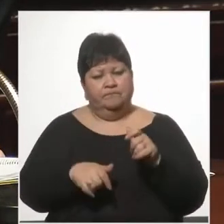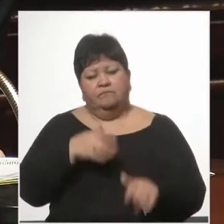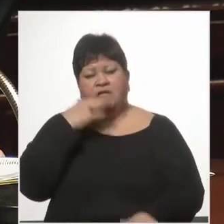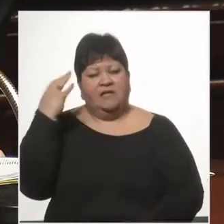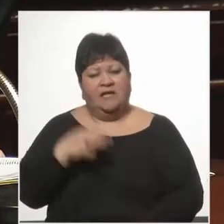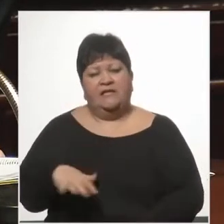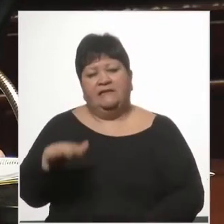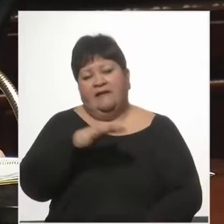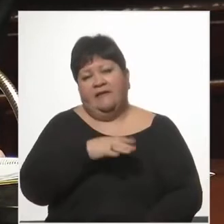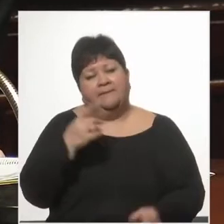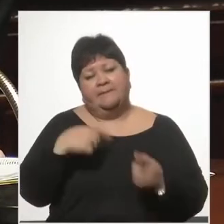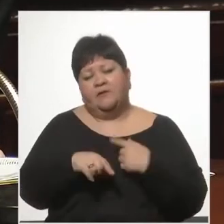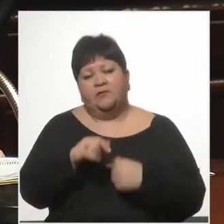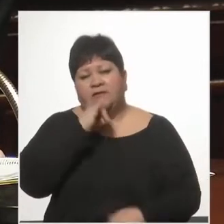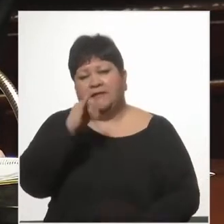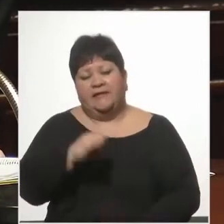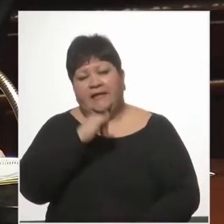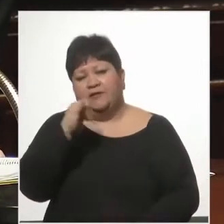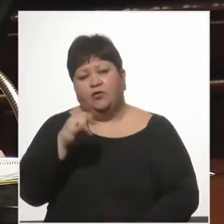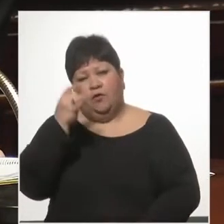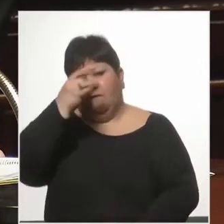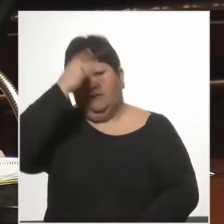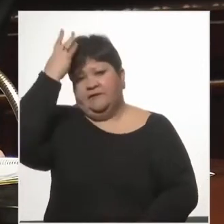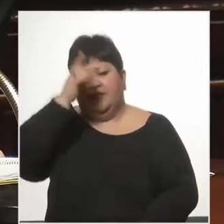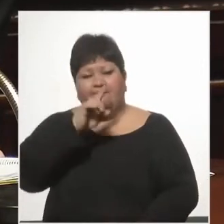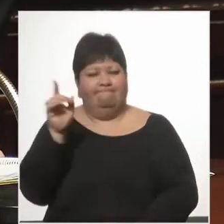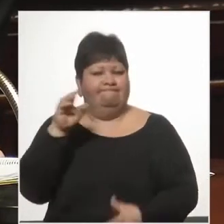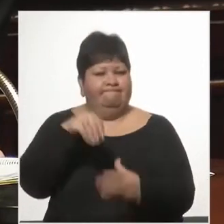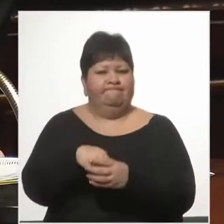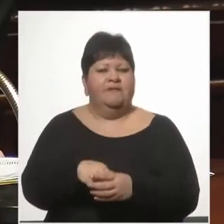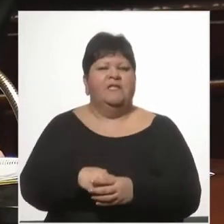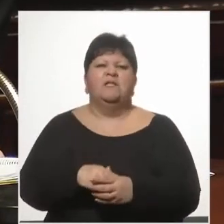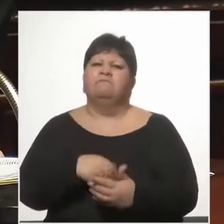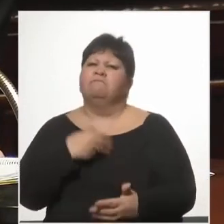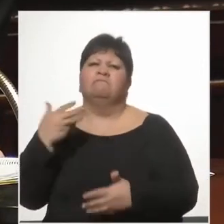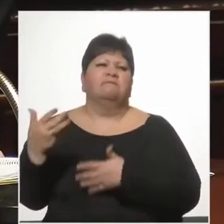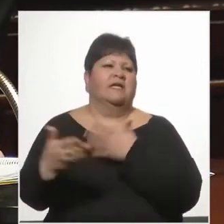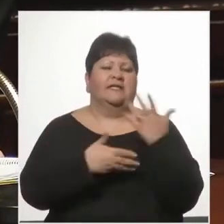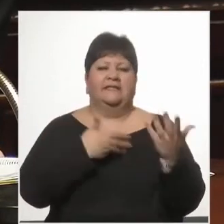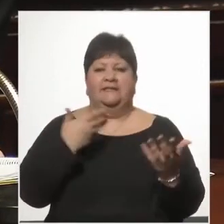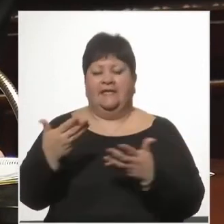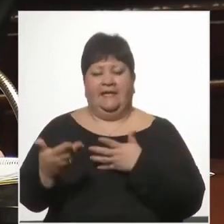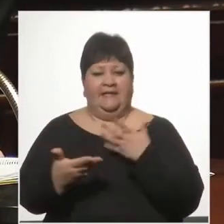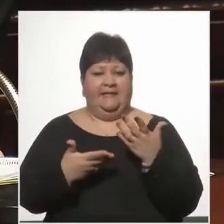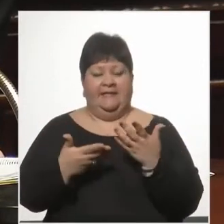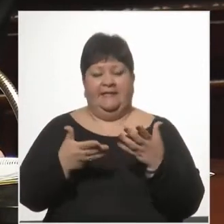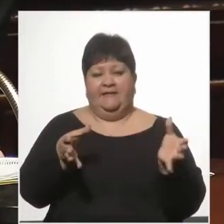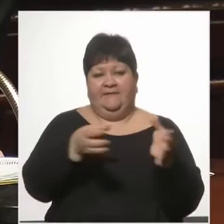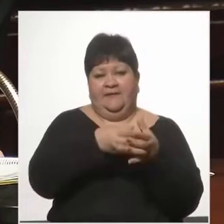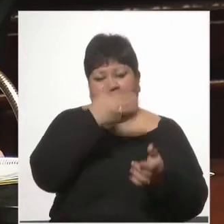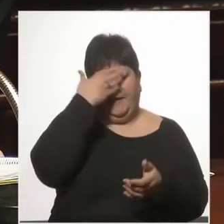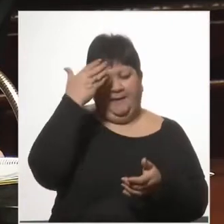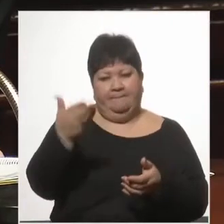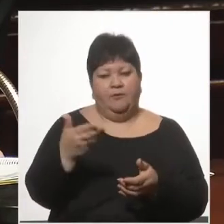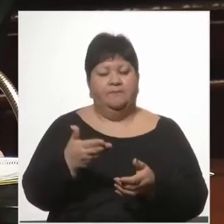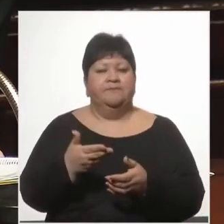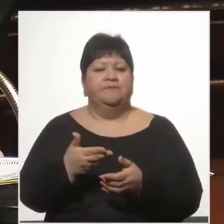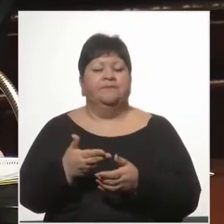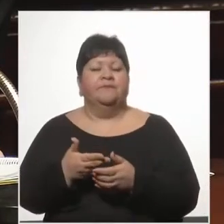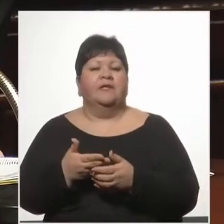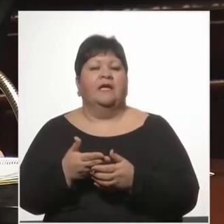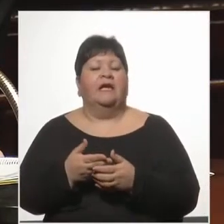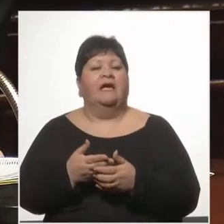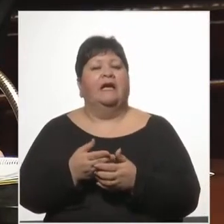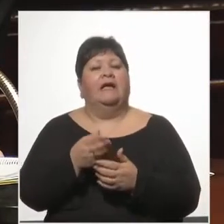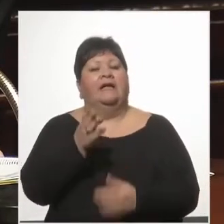en el relato oficial y provocó gran malestar en el oficialismo. El liderazgo del general Manini Ríos a